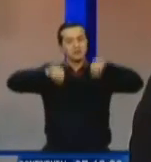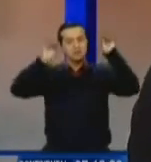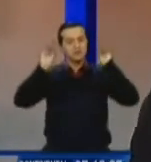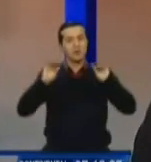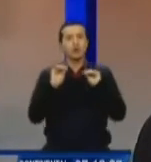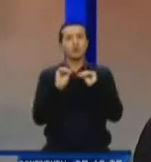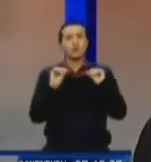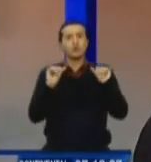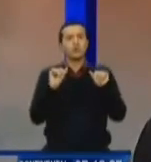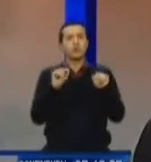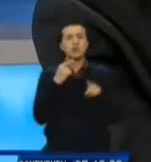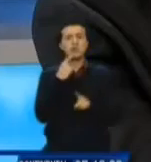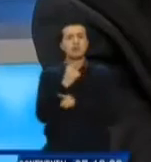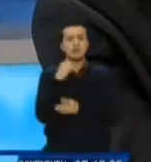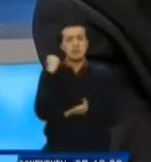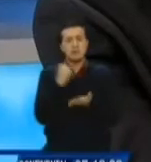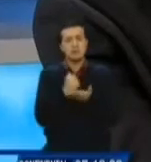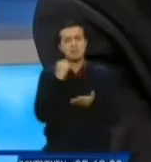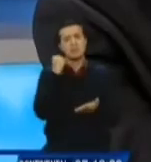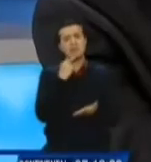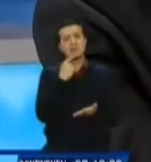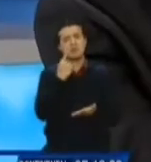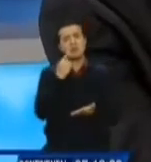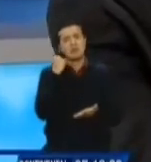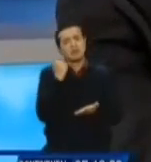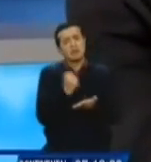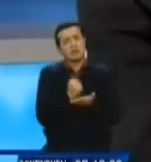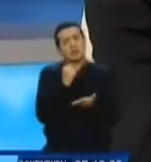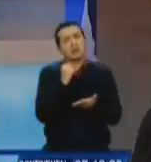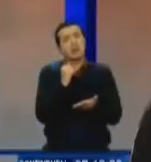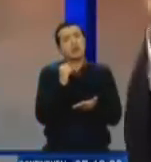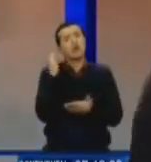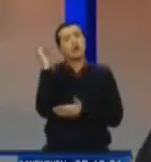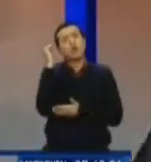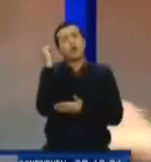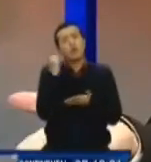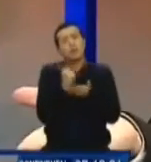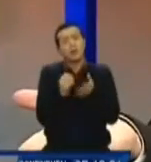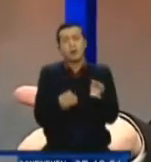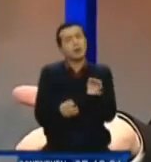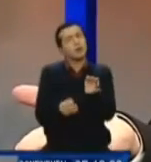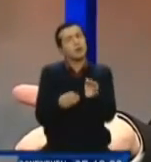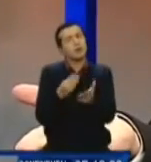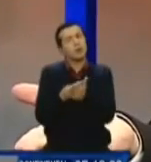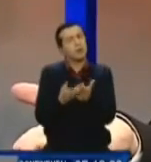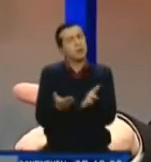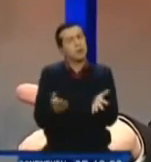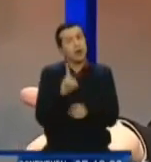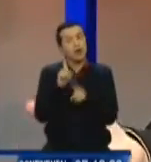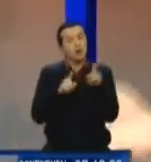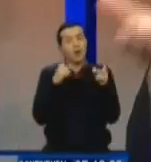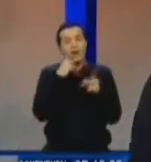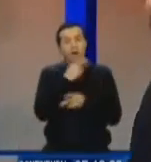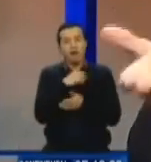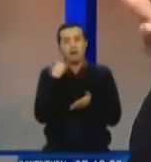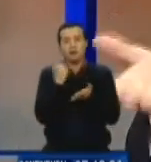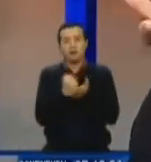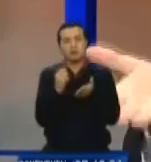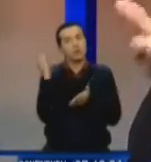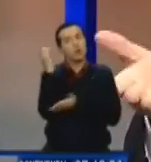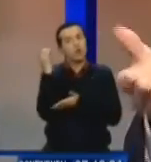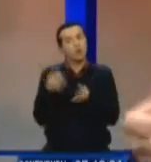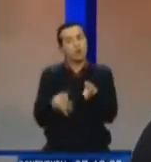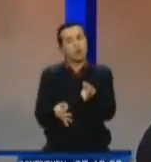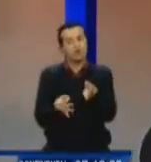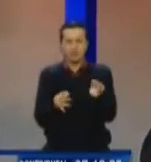veían obligados a falsificar la etiqueta y poner al menos made in colombia para que le compre en el territorio ecuatoriano a dónde